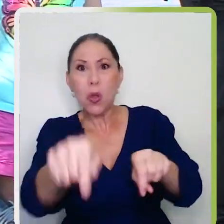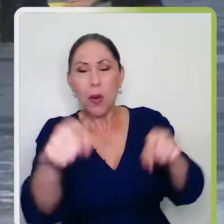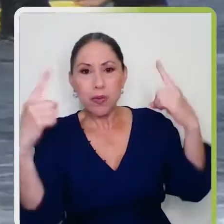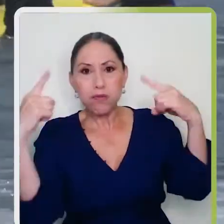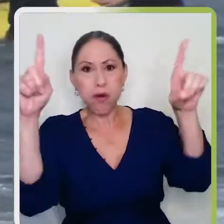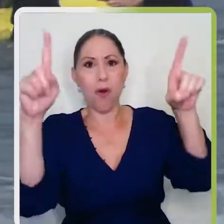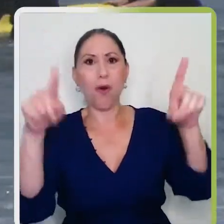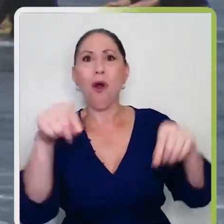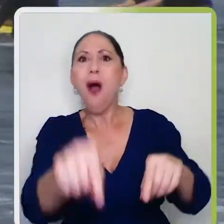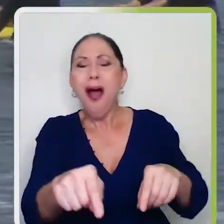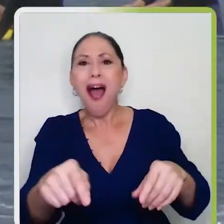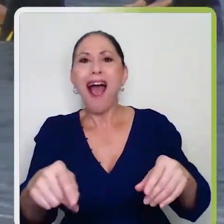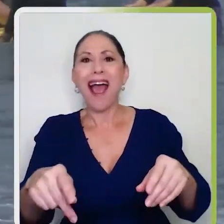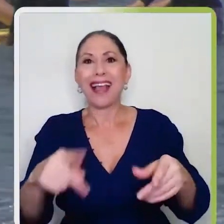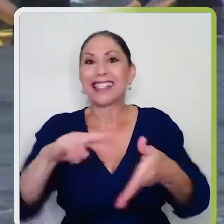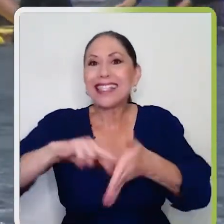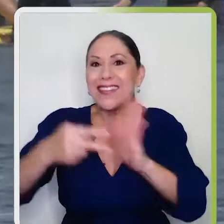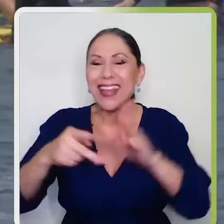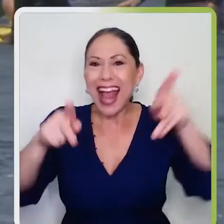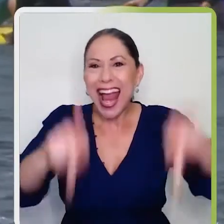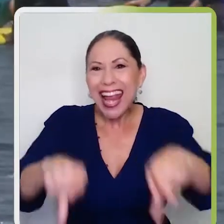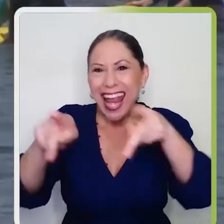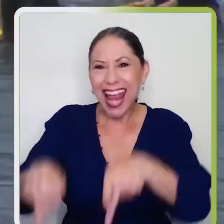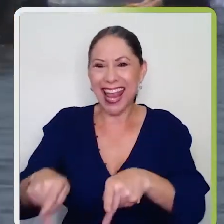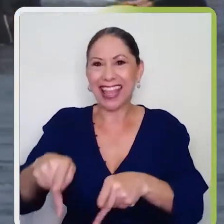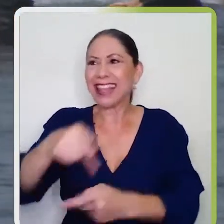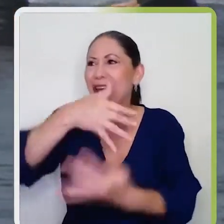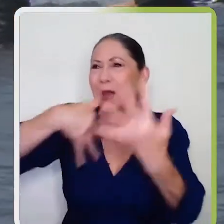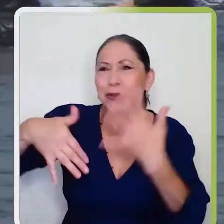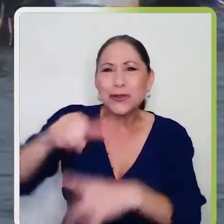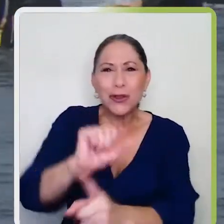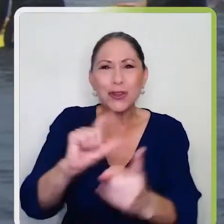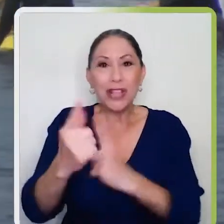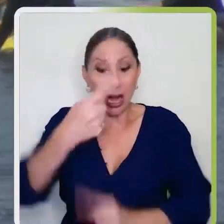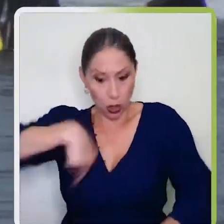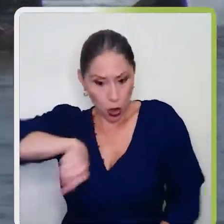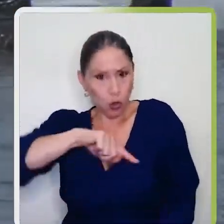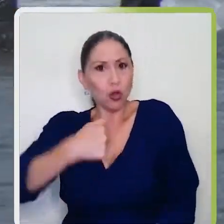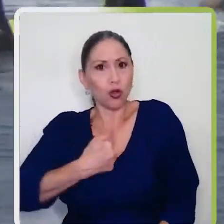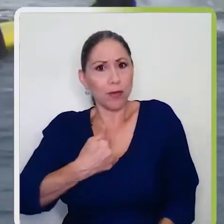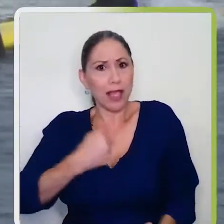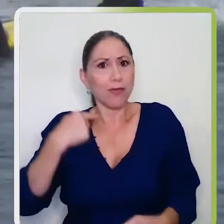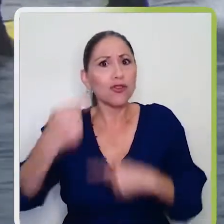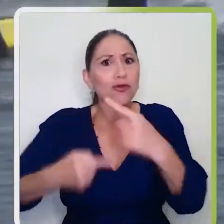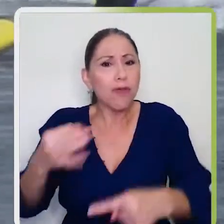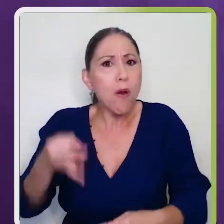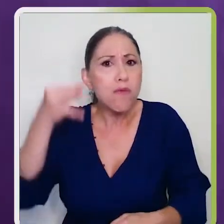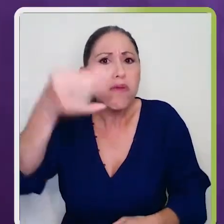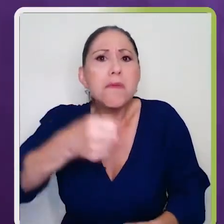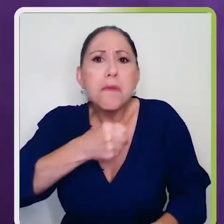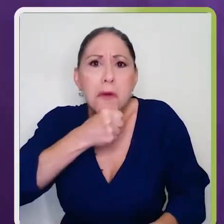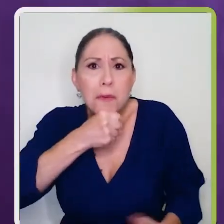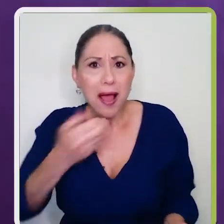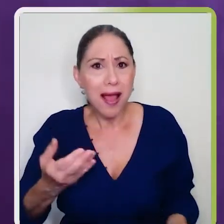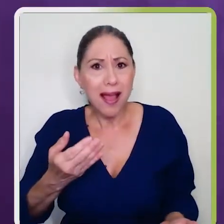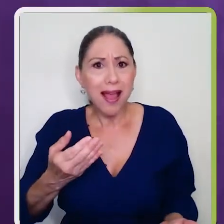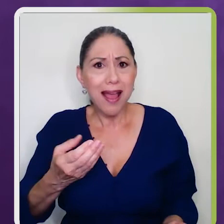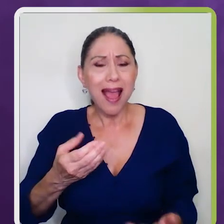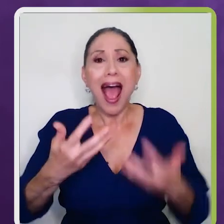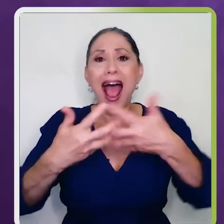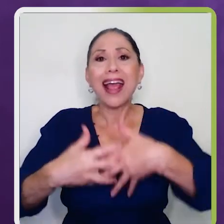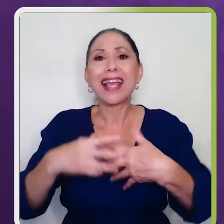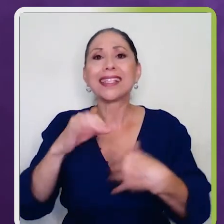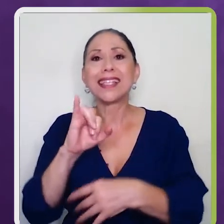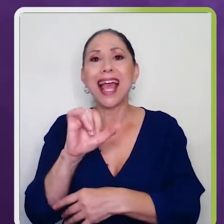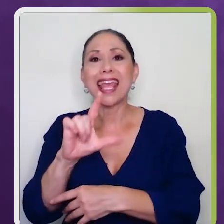es social, es nosotros mismos cuando lleguemos a ser adultos mayores. Entonces como el viaje, todos esos logros son